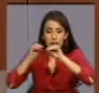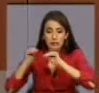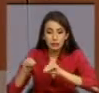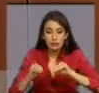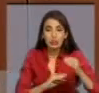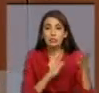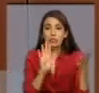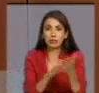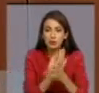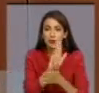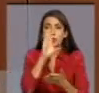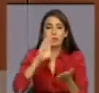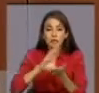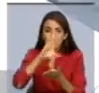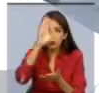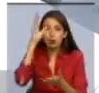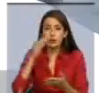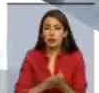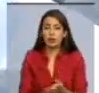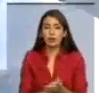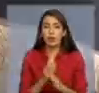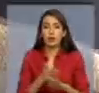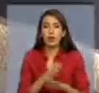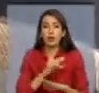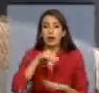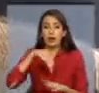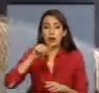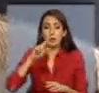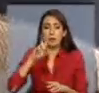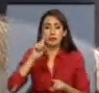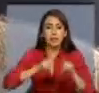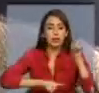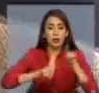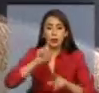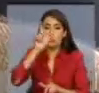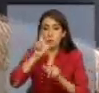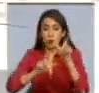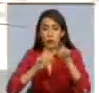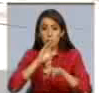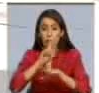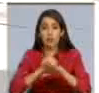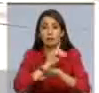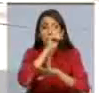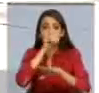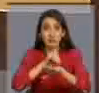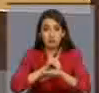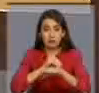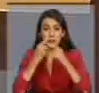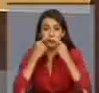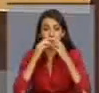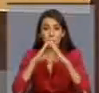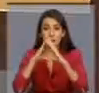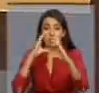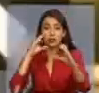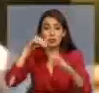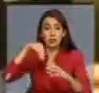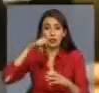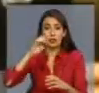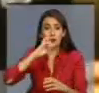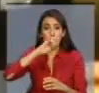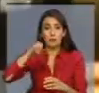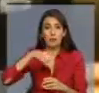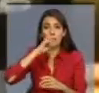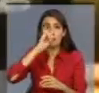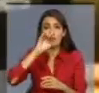empiece desde edad temprana. Marcelo Chili y Rubén Taipe, dirigentes de las cooperativas de transporte Mejía y San Cristóbal, dicen que en el caso del